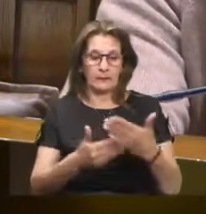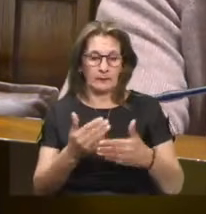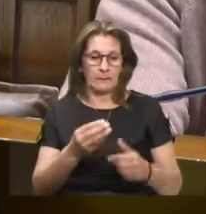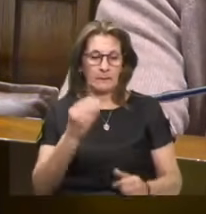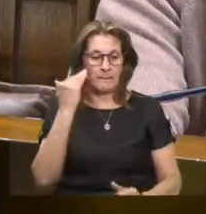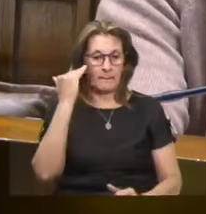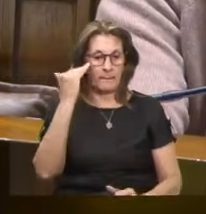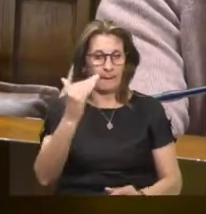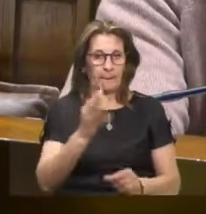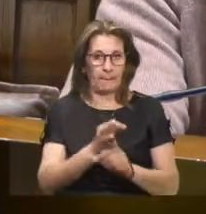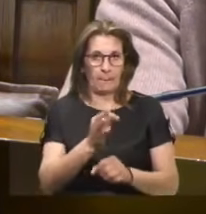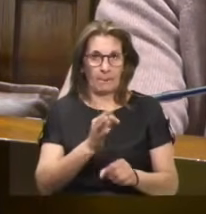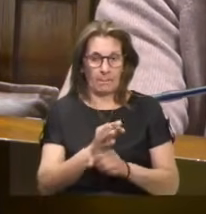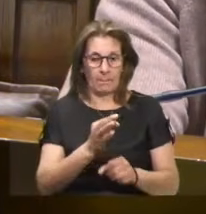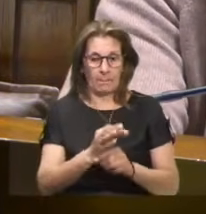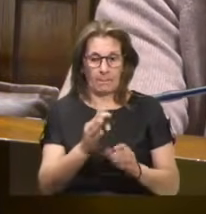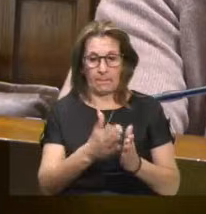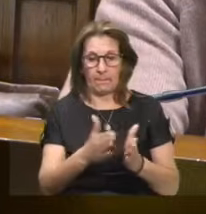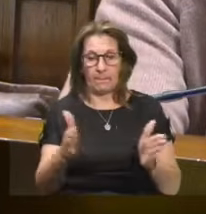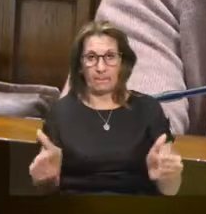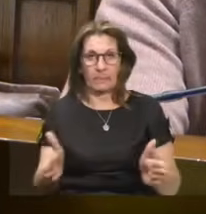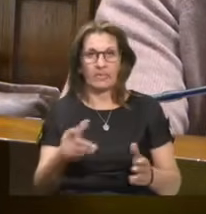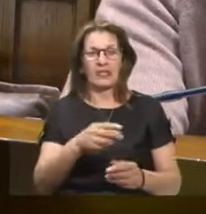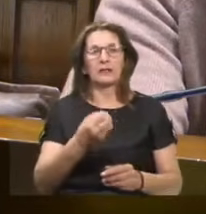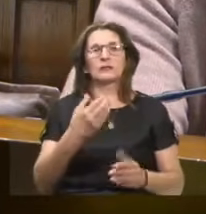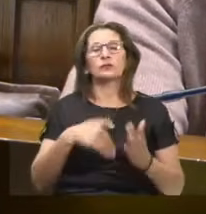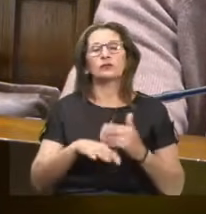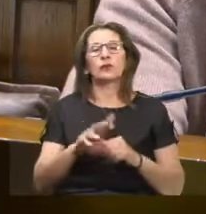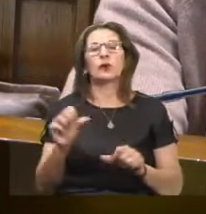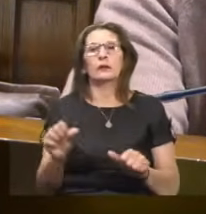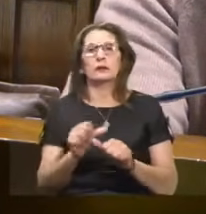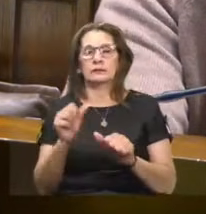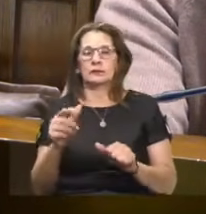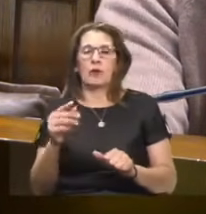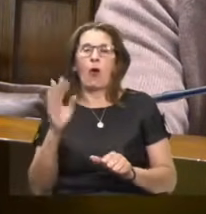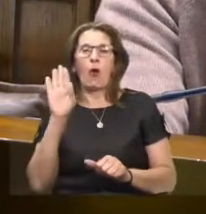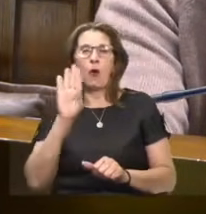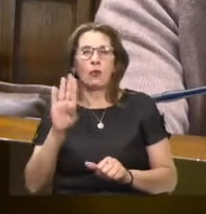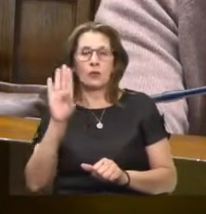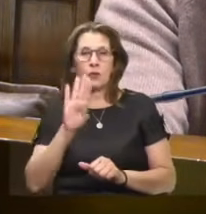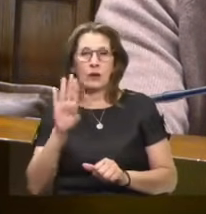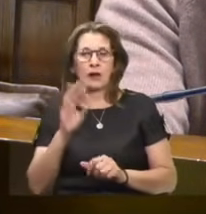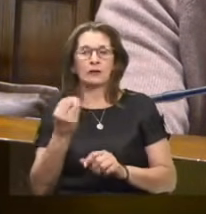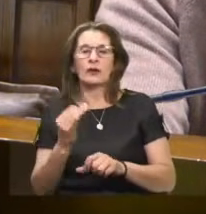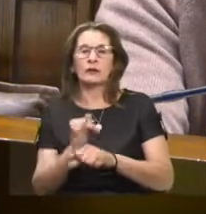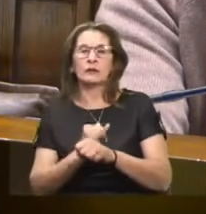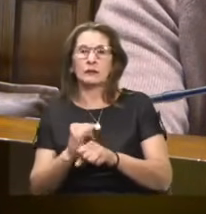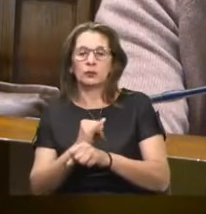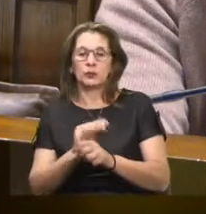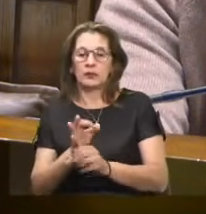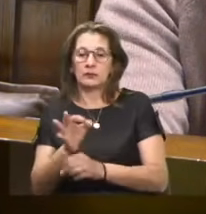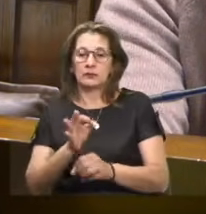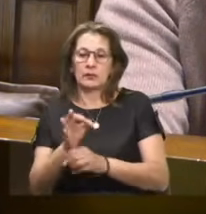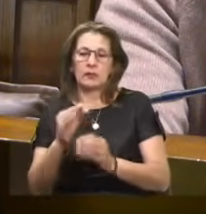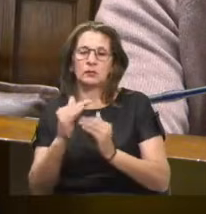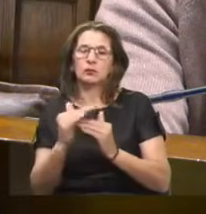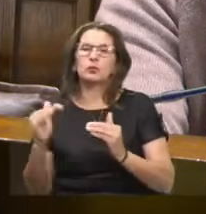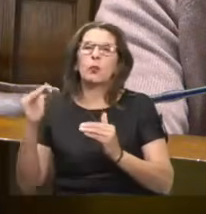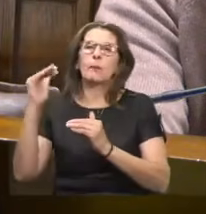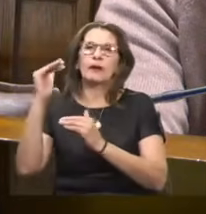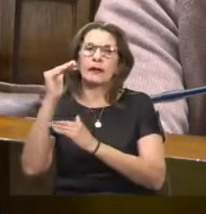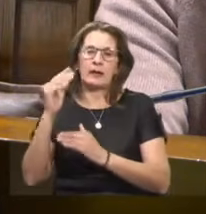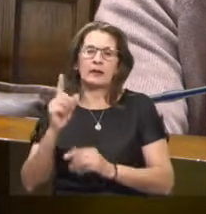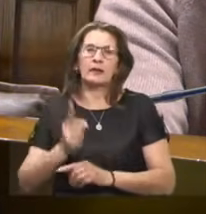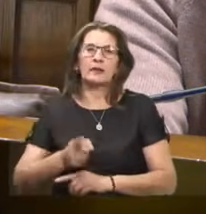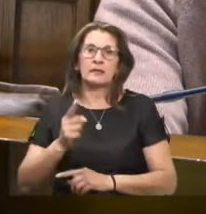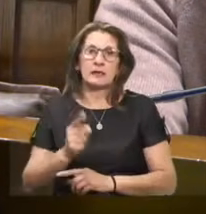docentes excluidas son las desempeñadas honorariamente en institutos de enseñanza superior, exigencia que